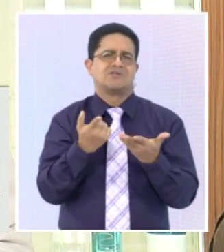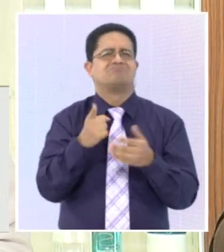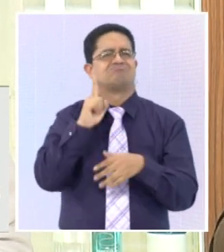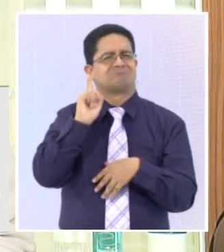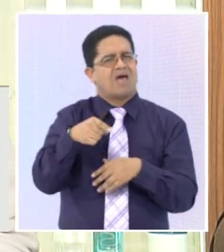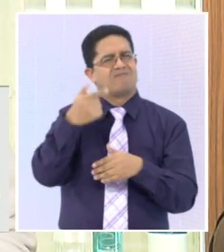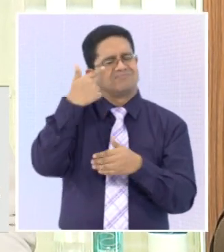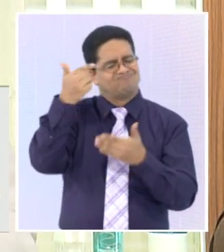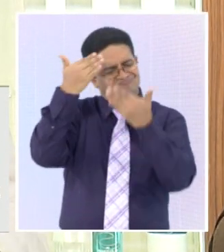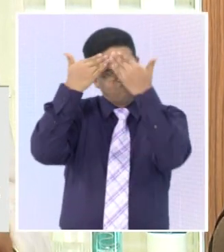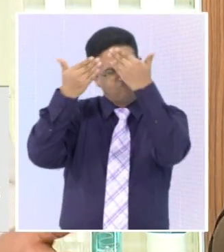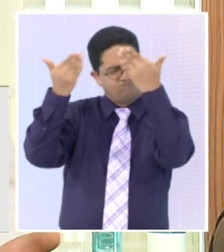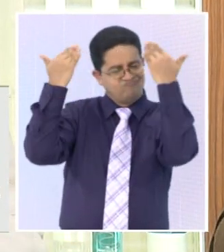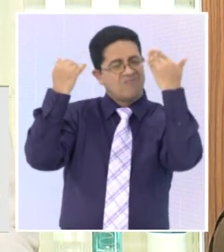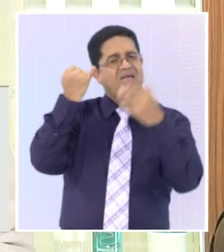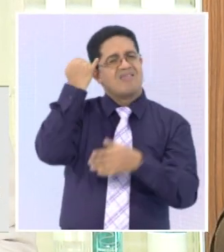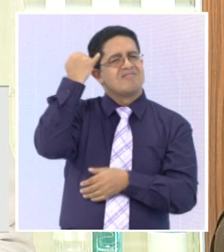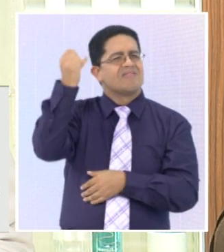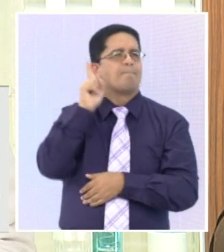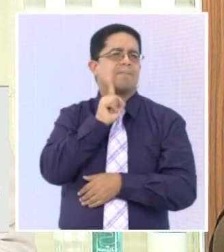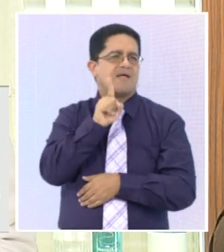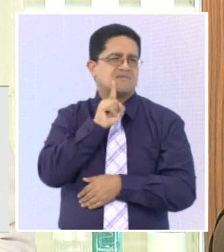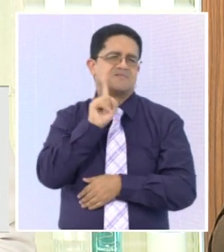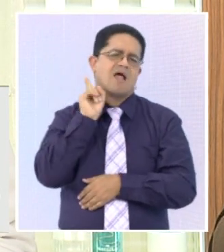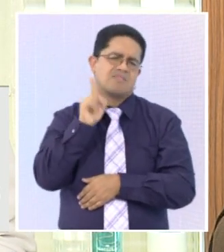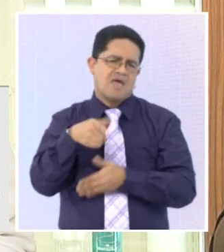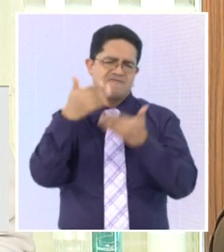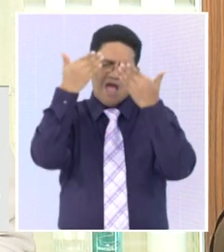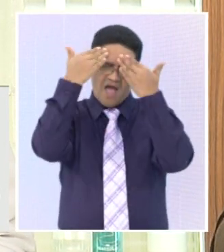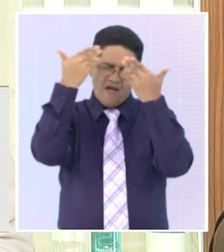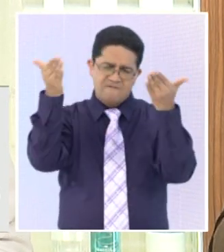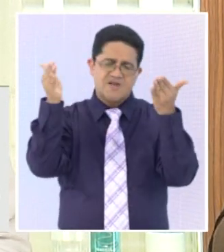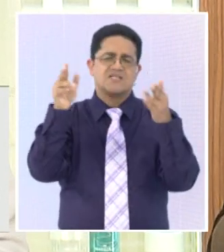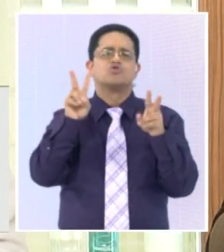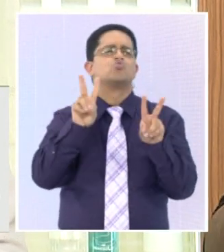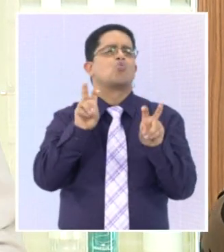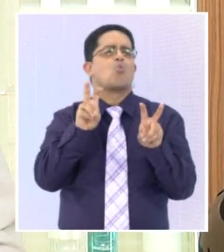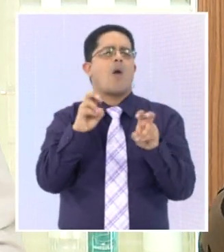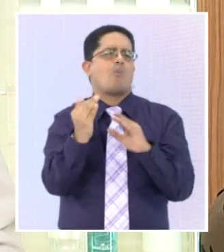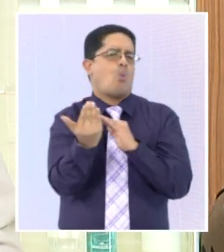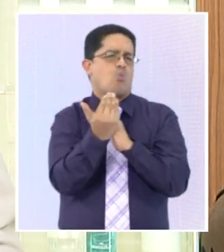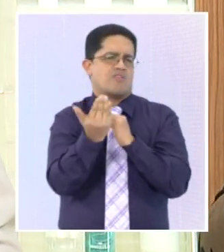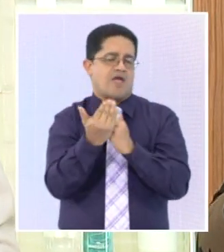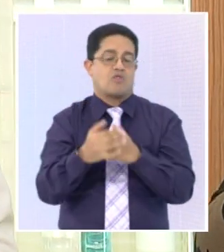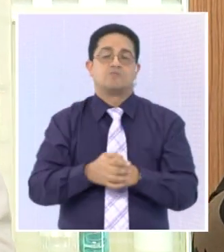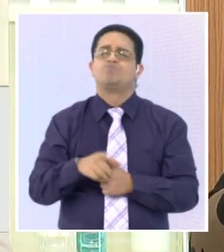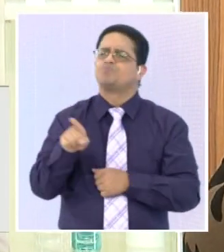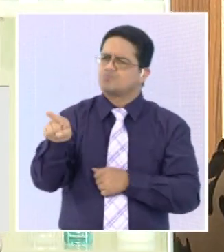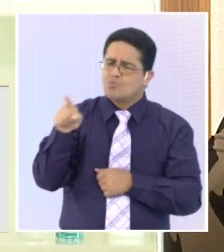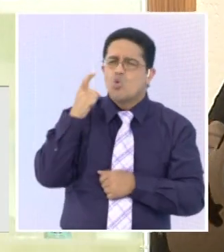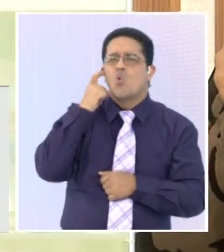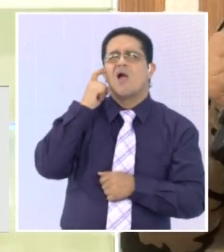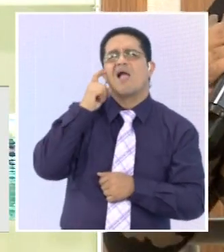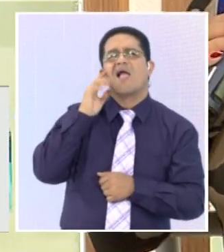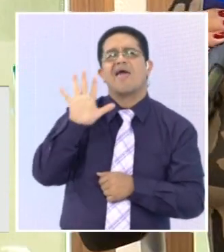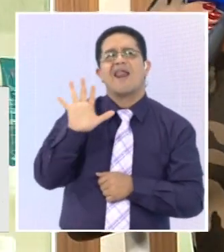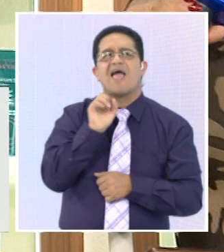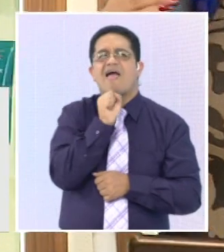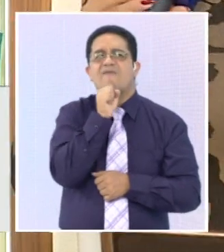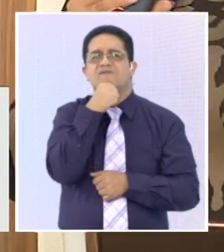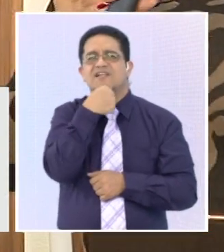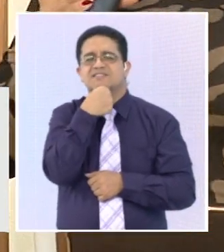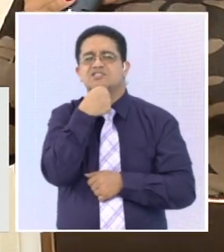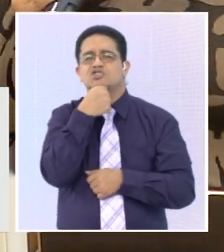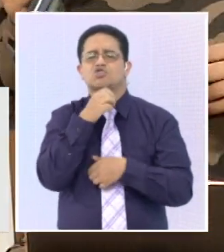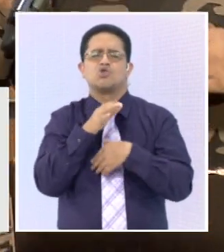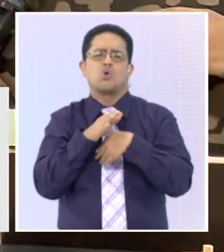lado y bueno, ser abiertos a las nuevas tendencias y a los nuevos cuidados. ¿Crees que la parte del envejecimiento, porque como lo